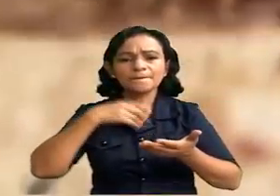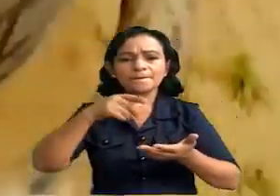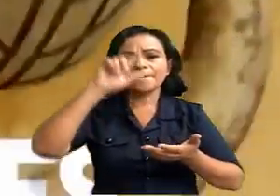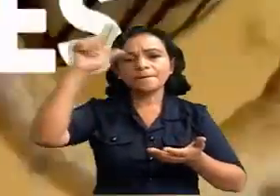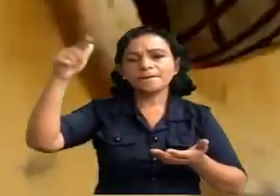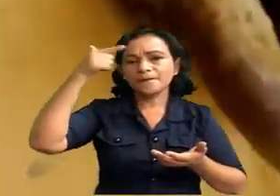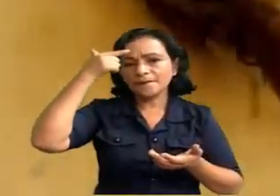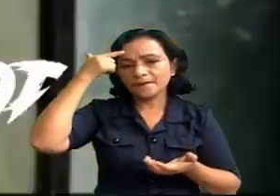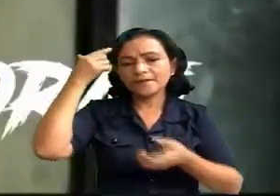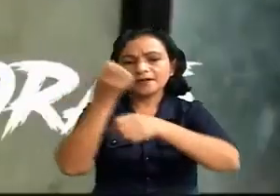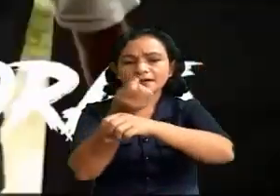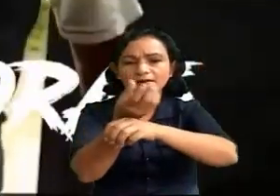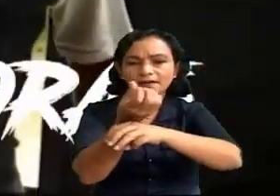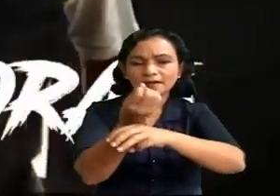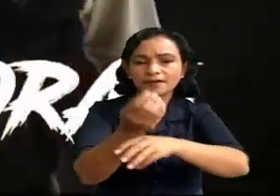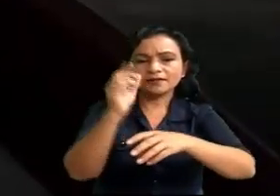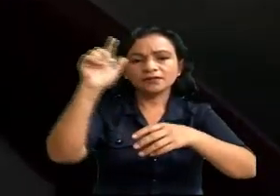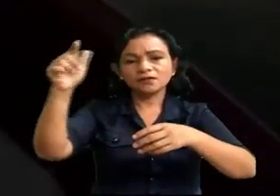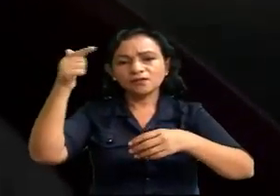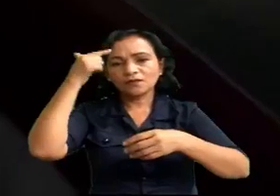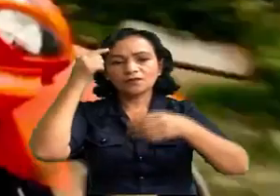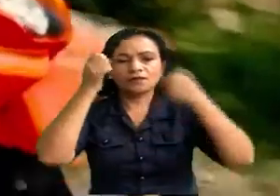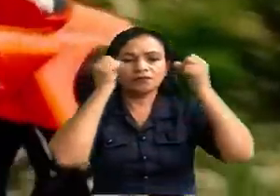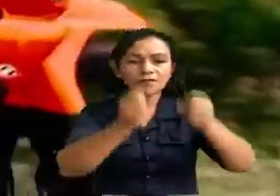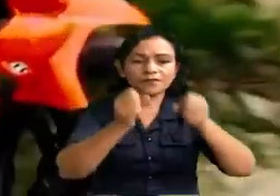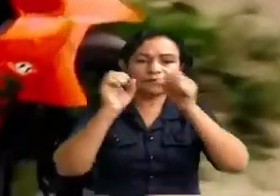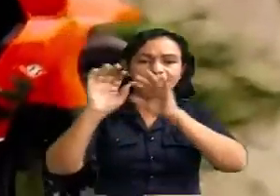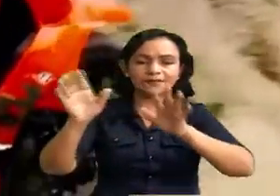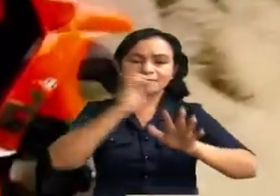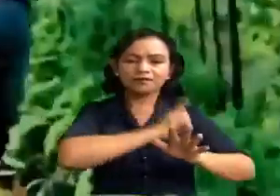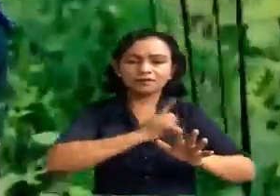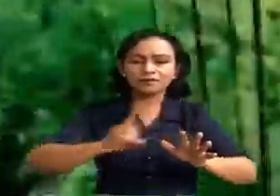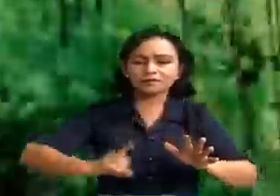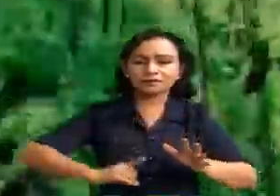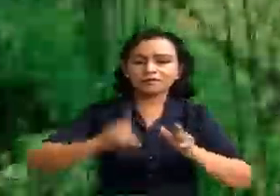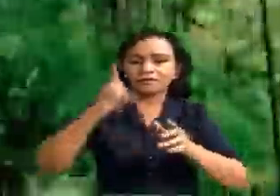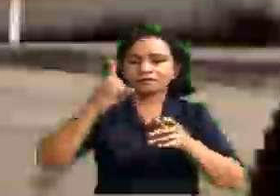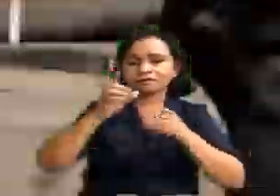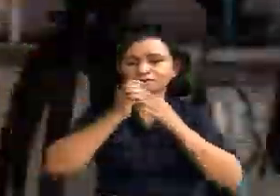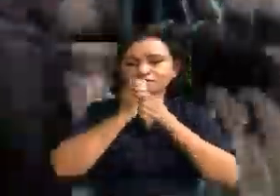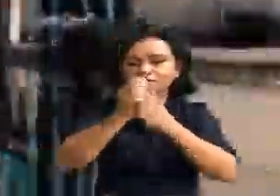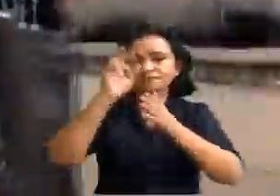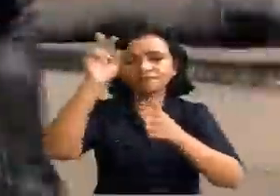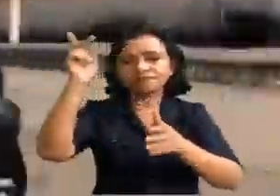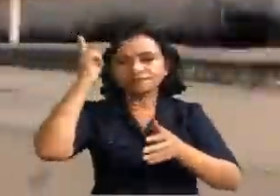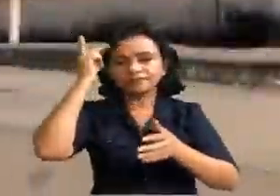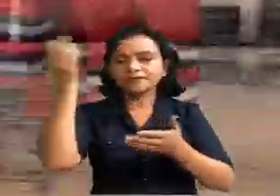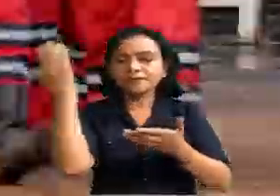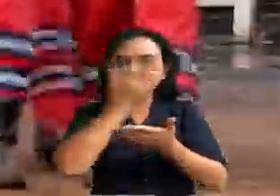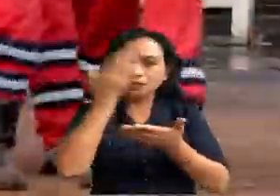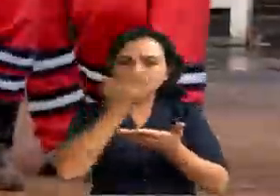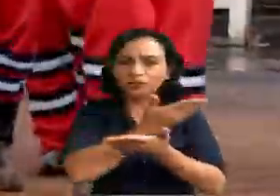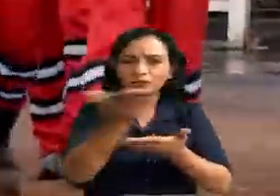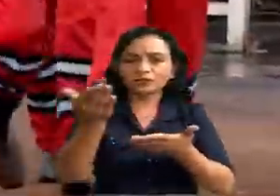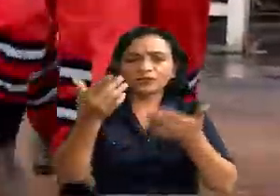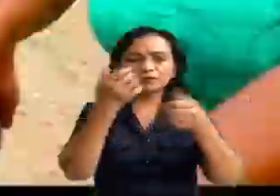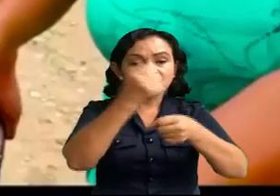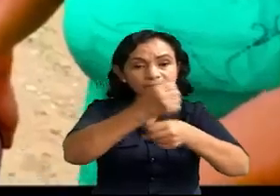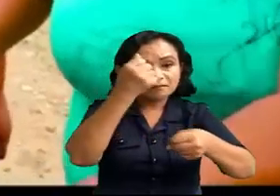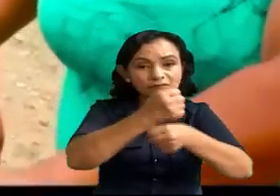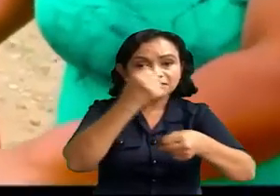gobernadores, alcaldes, gobernadoras, diputados, diputadas, líderes políticos, jóvenes estudiantes, clase